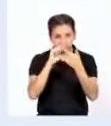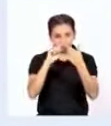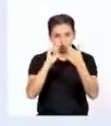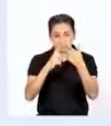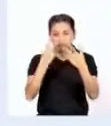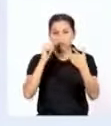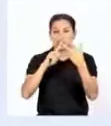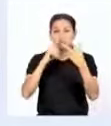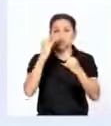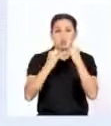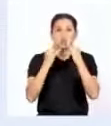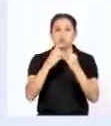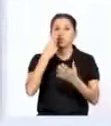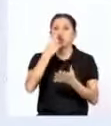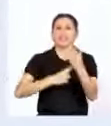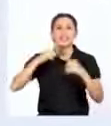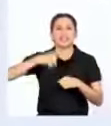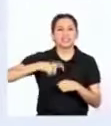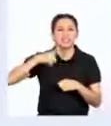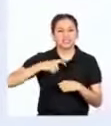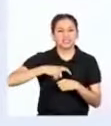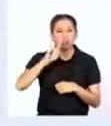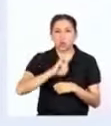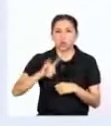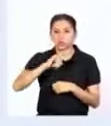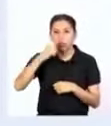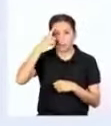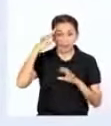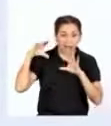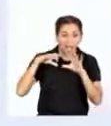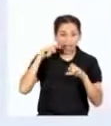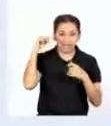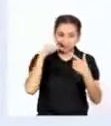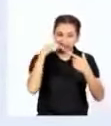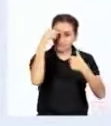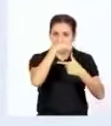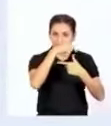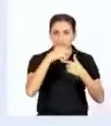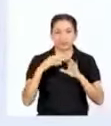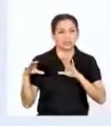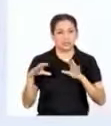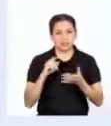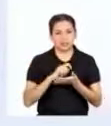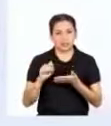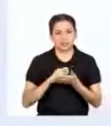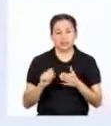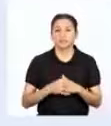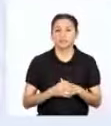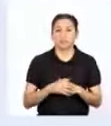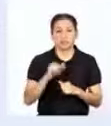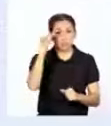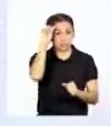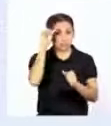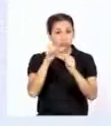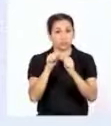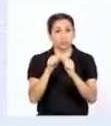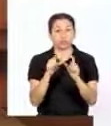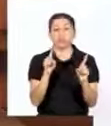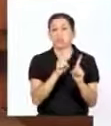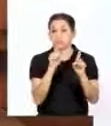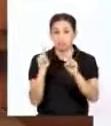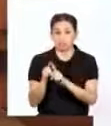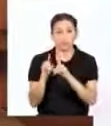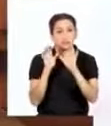actividades. Y por último, los recursos que se necesiten utilizar para realizar dicha actividad.